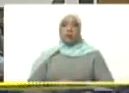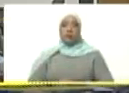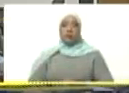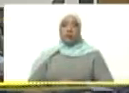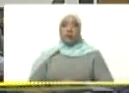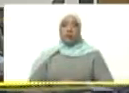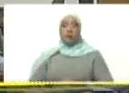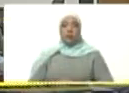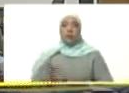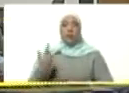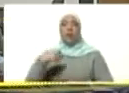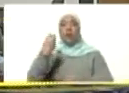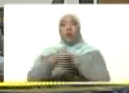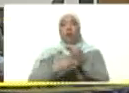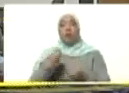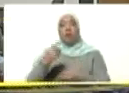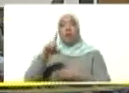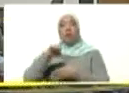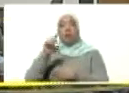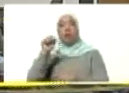ALBA, que son miembros del ALBA.